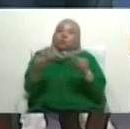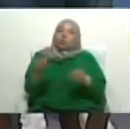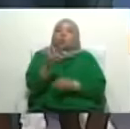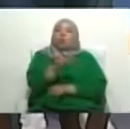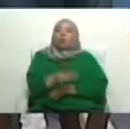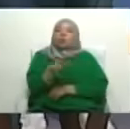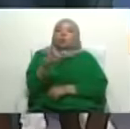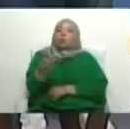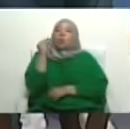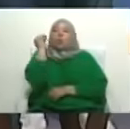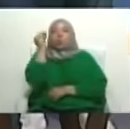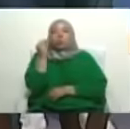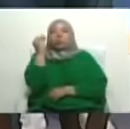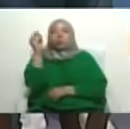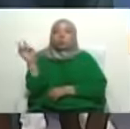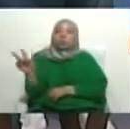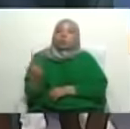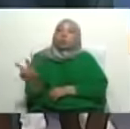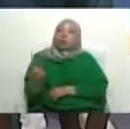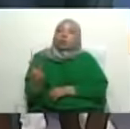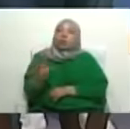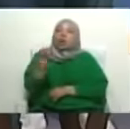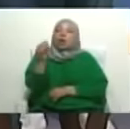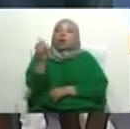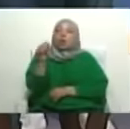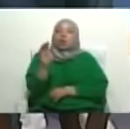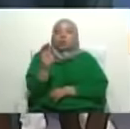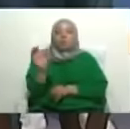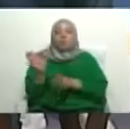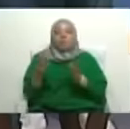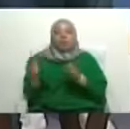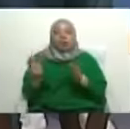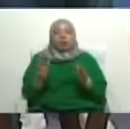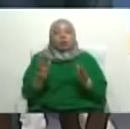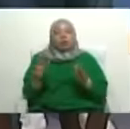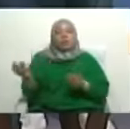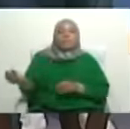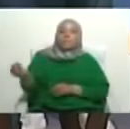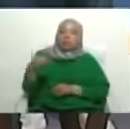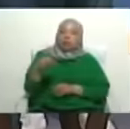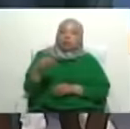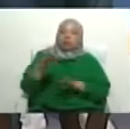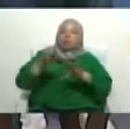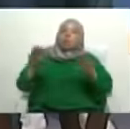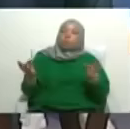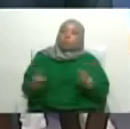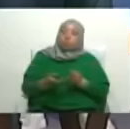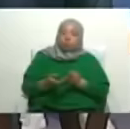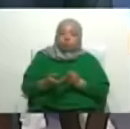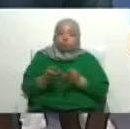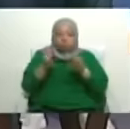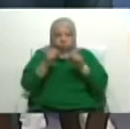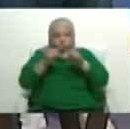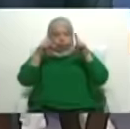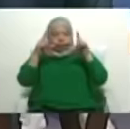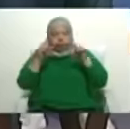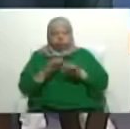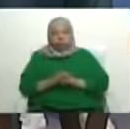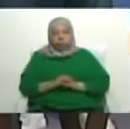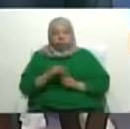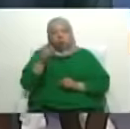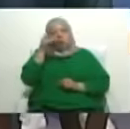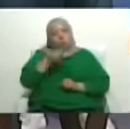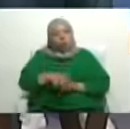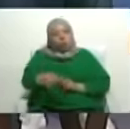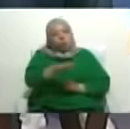de opinión de Venezuela y del mundo entero, cada vez más se percata la población